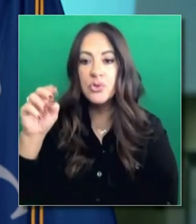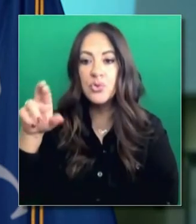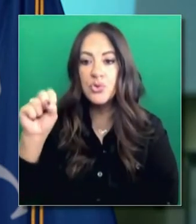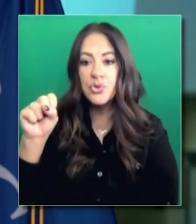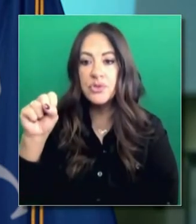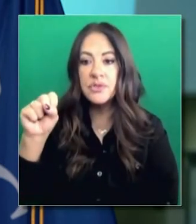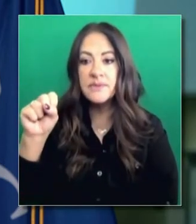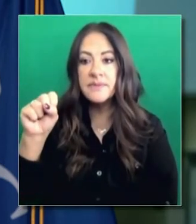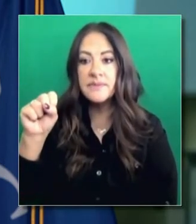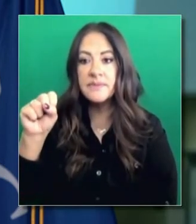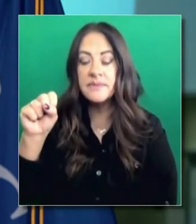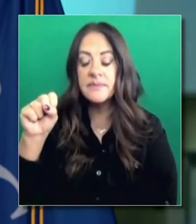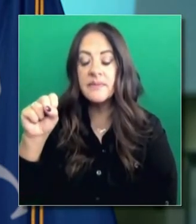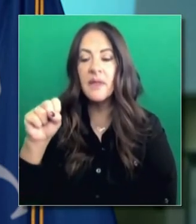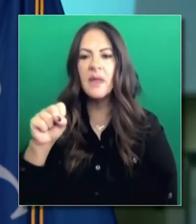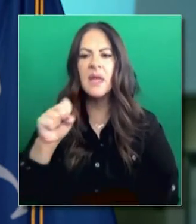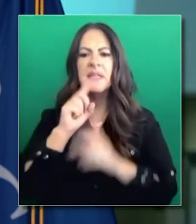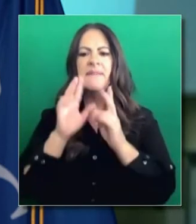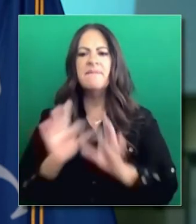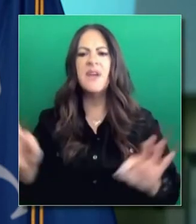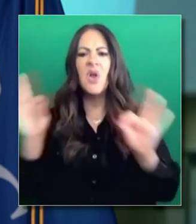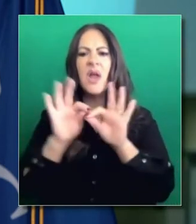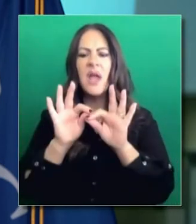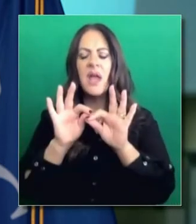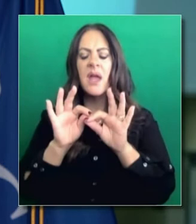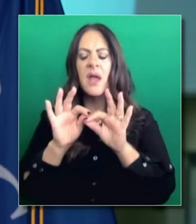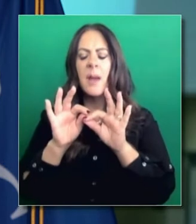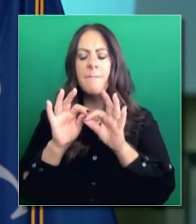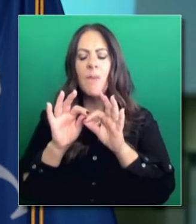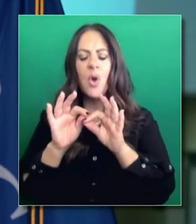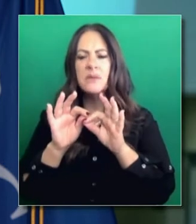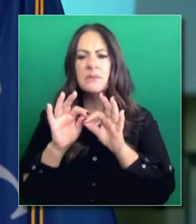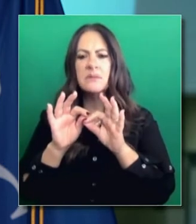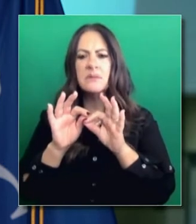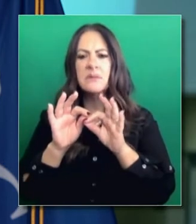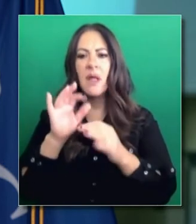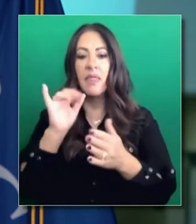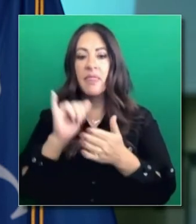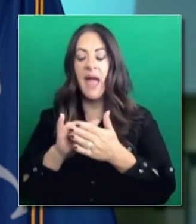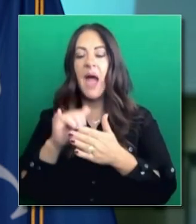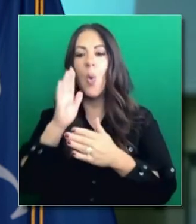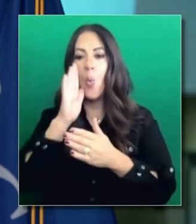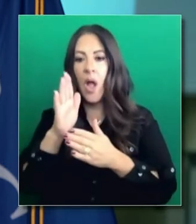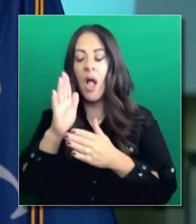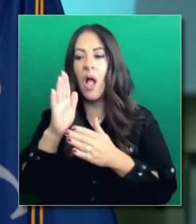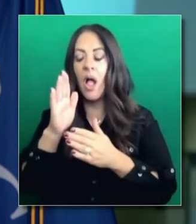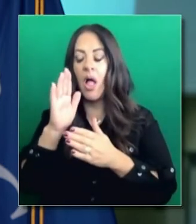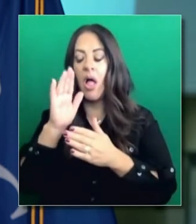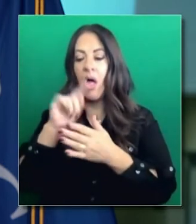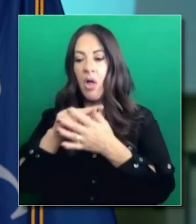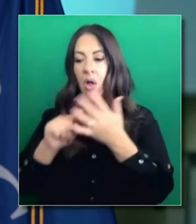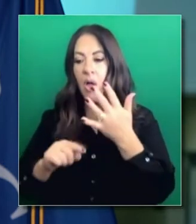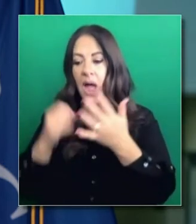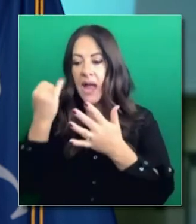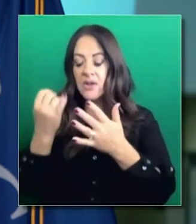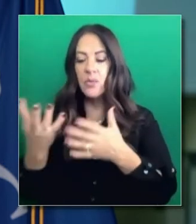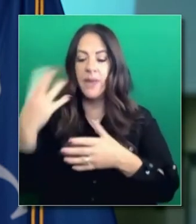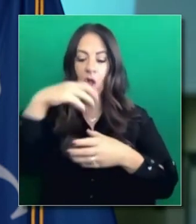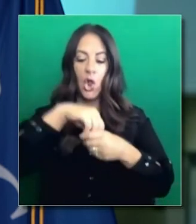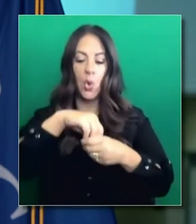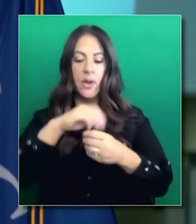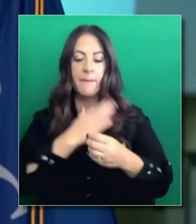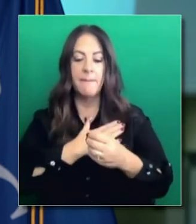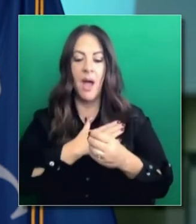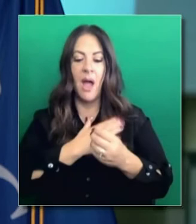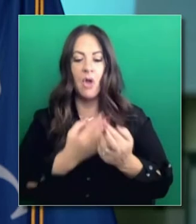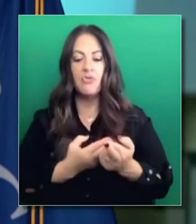que no solo es importantísimo, es fundamental en el presupuesto que presentaremos para su consideración